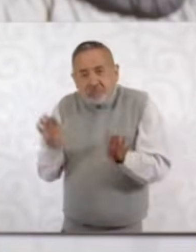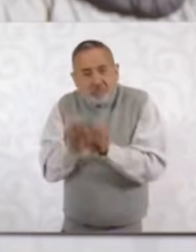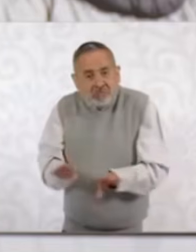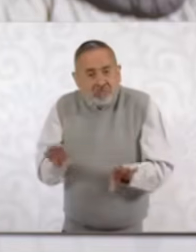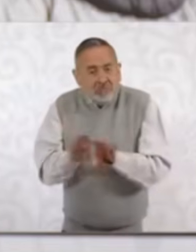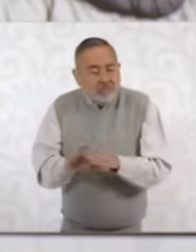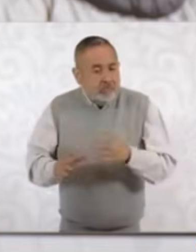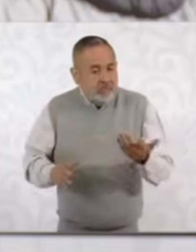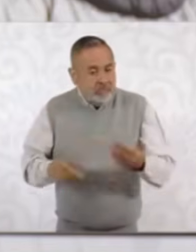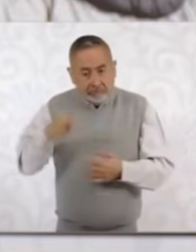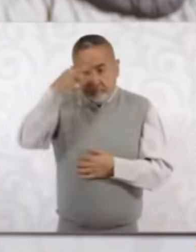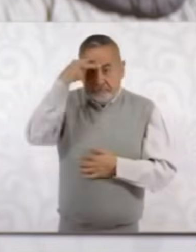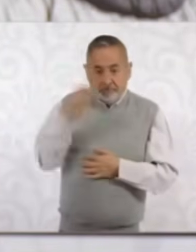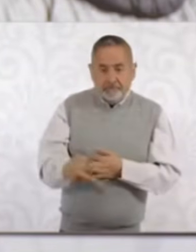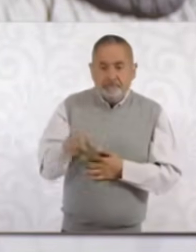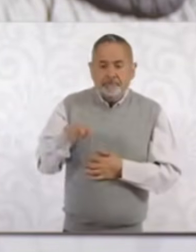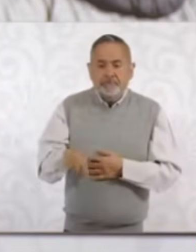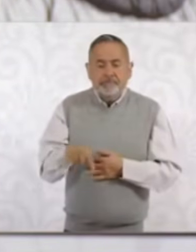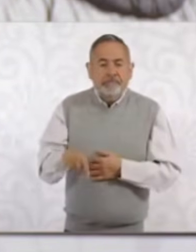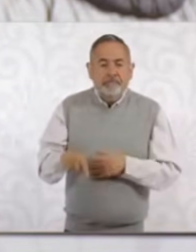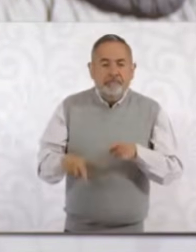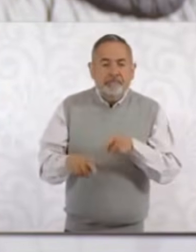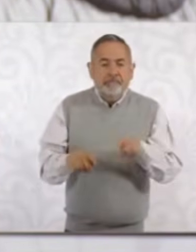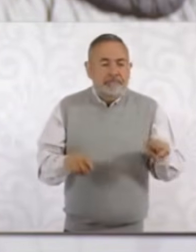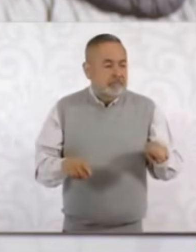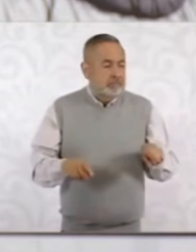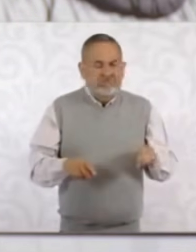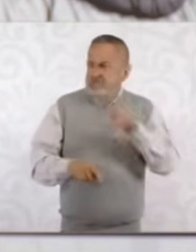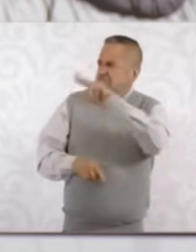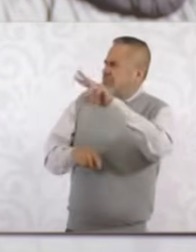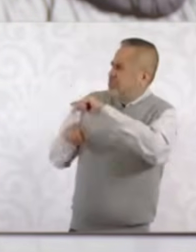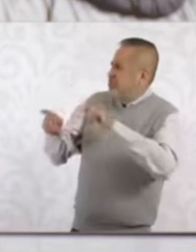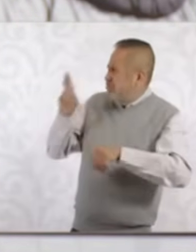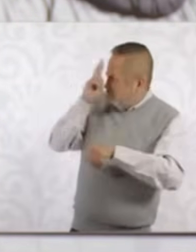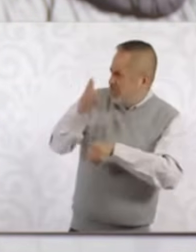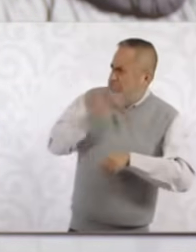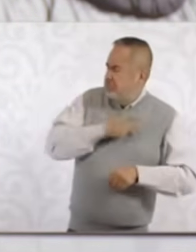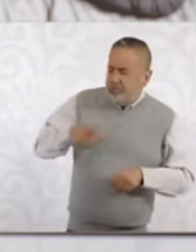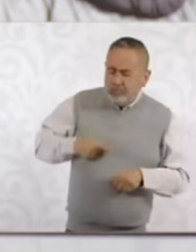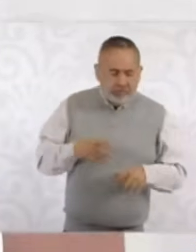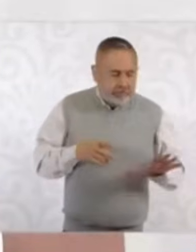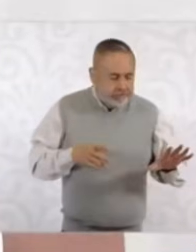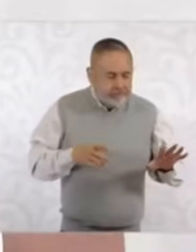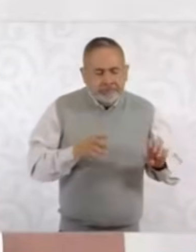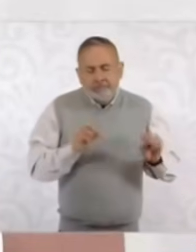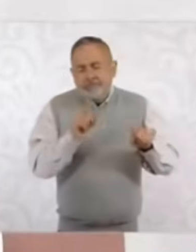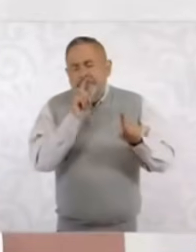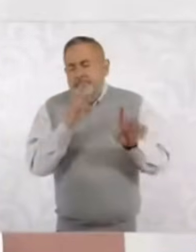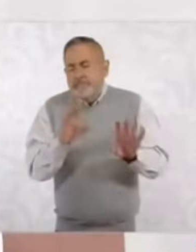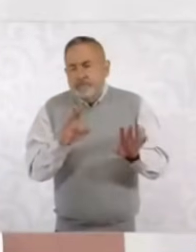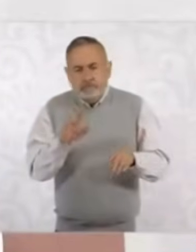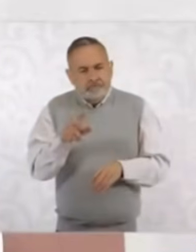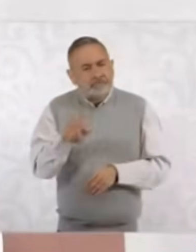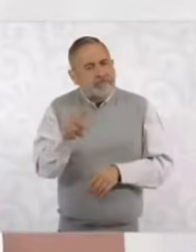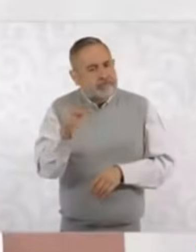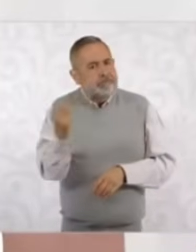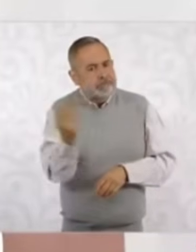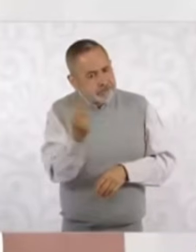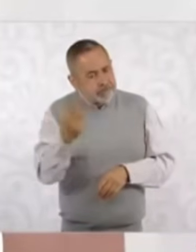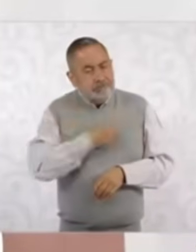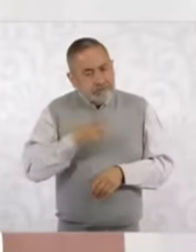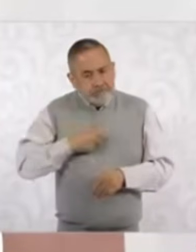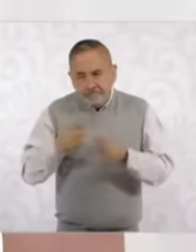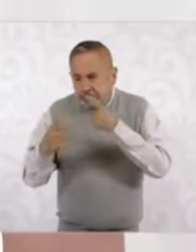a veces por el tema de la supuesta censura, no se debate, pero es indispensable que se